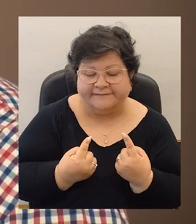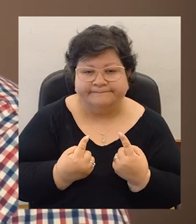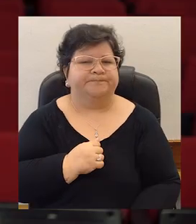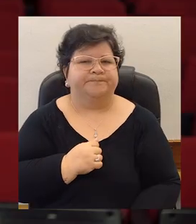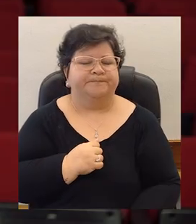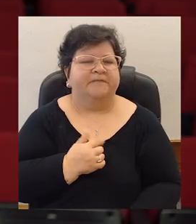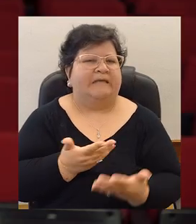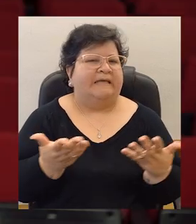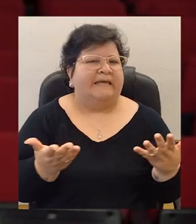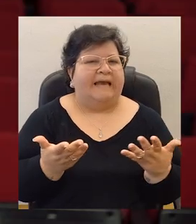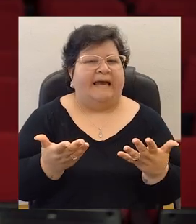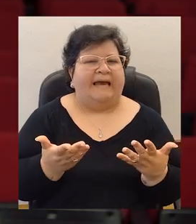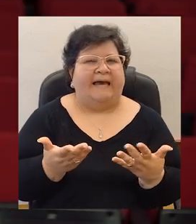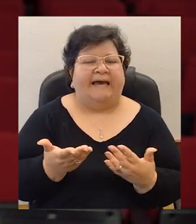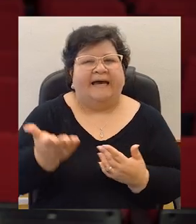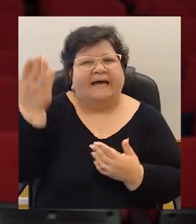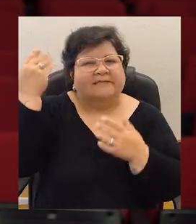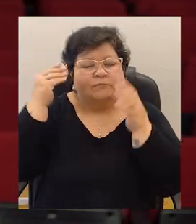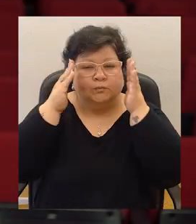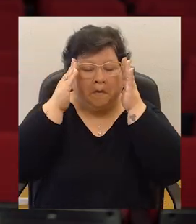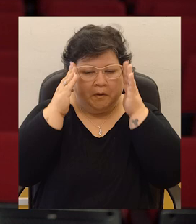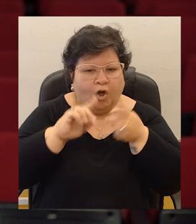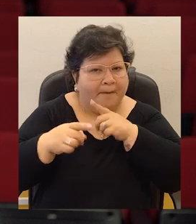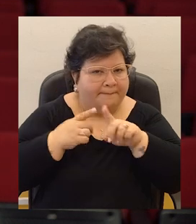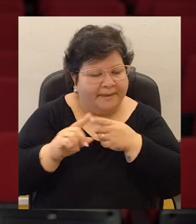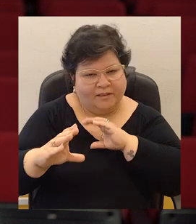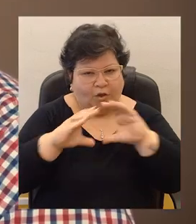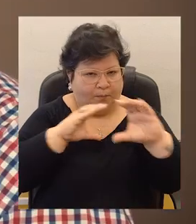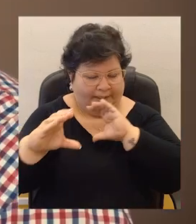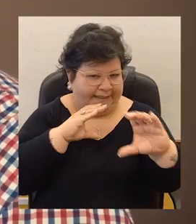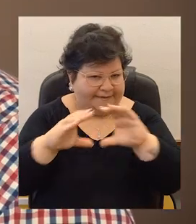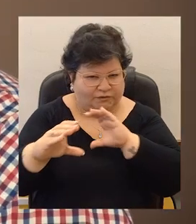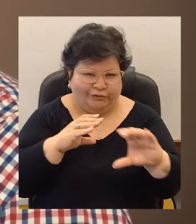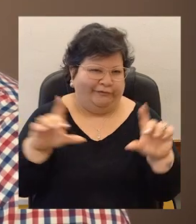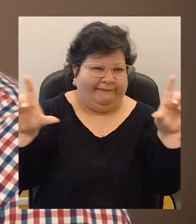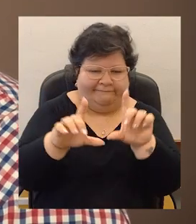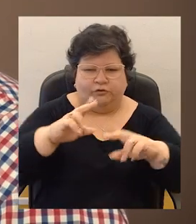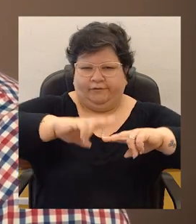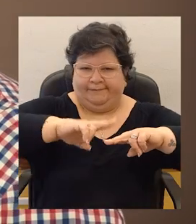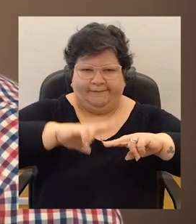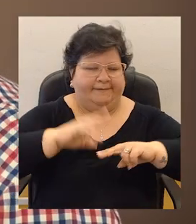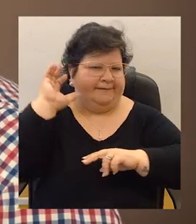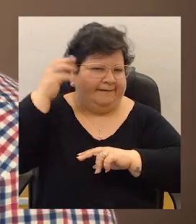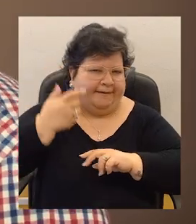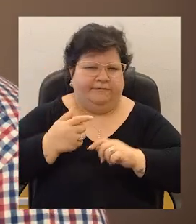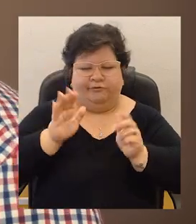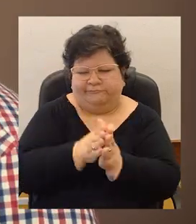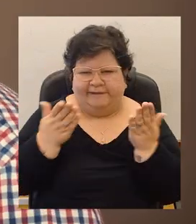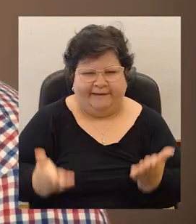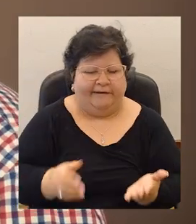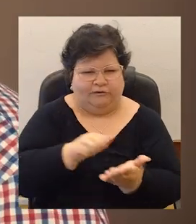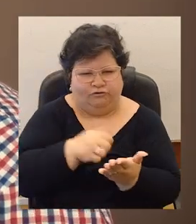claro hacer rato con el tema de los medios más ácido comunicación los cánones de belleza han operado sobre los trastornos